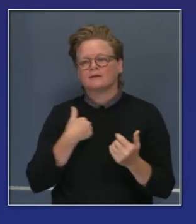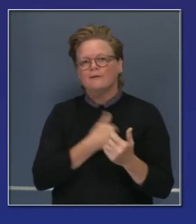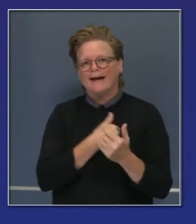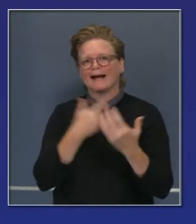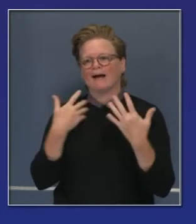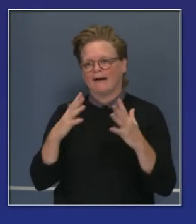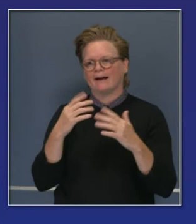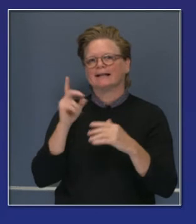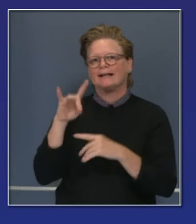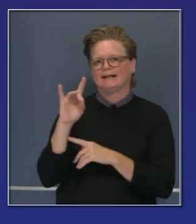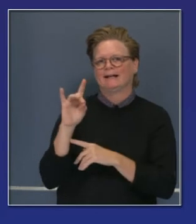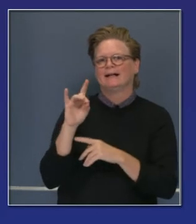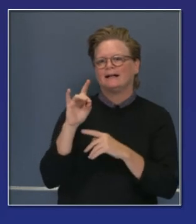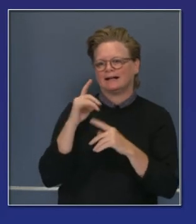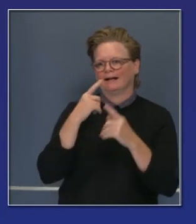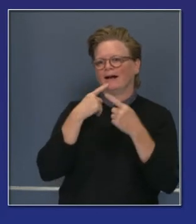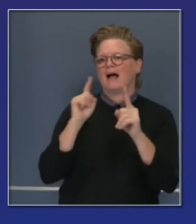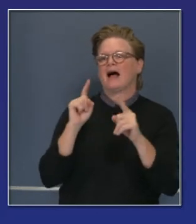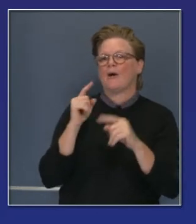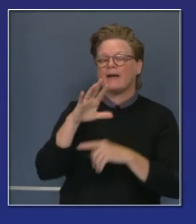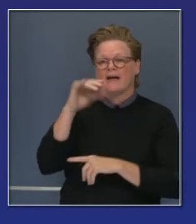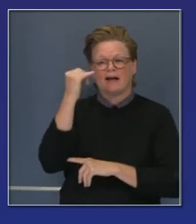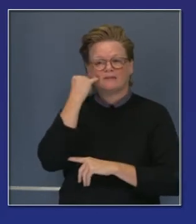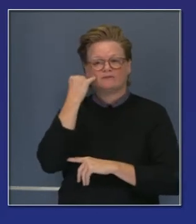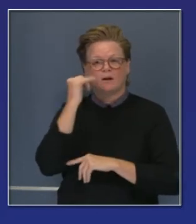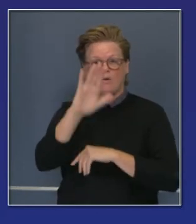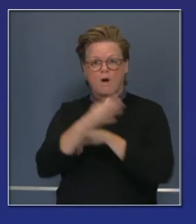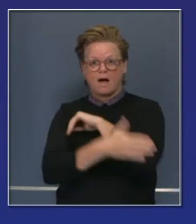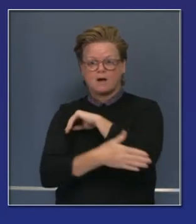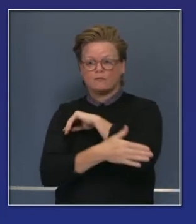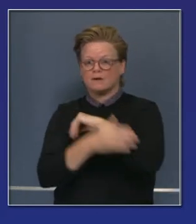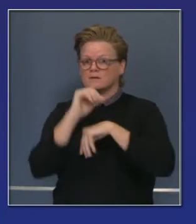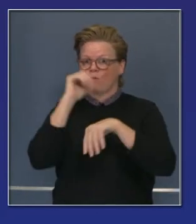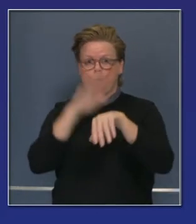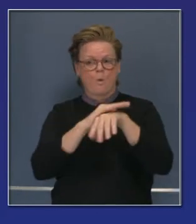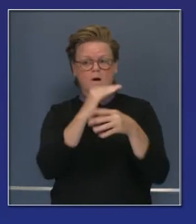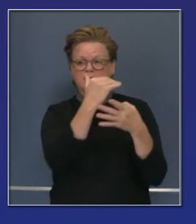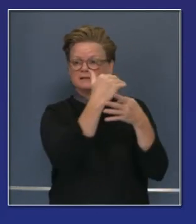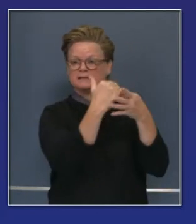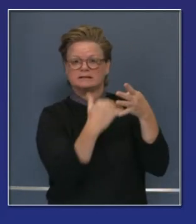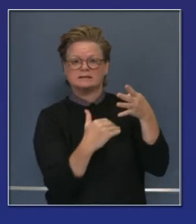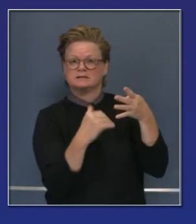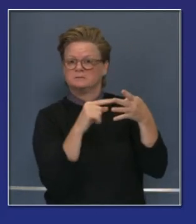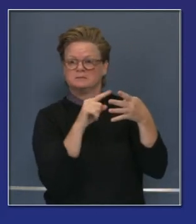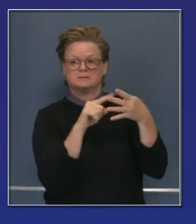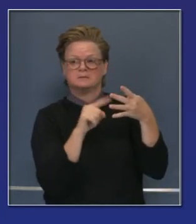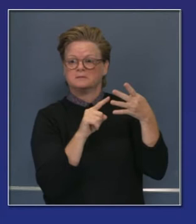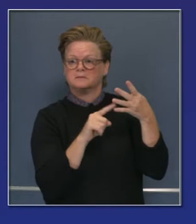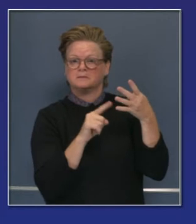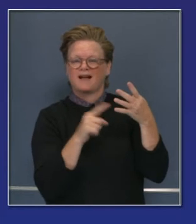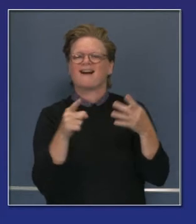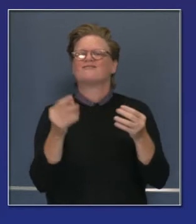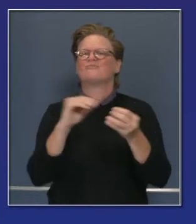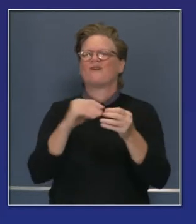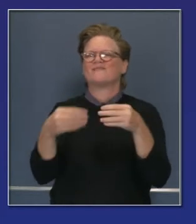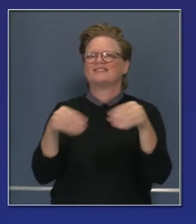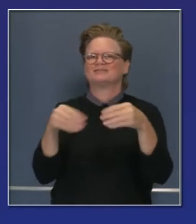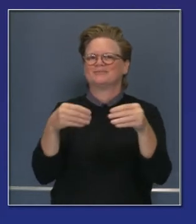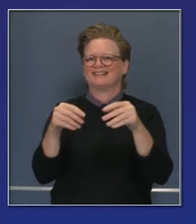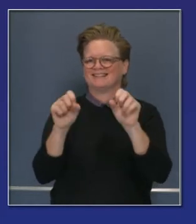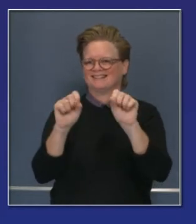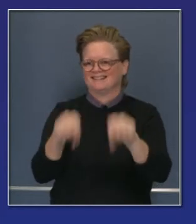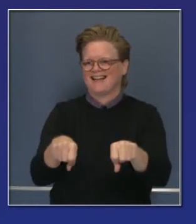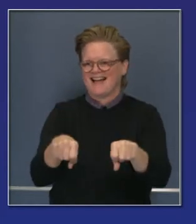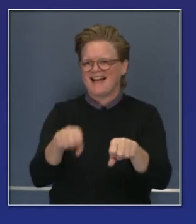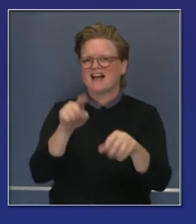lista de monitoreo de condados, realmente los que quedarían en el nivel 1, morado, que ven ahora en la